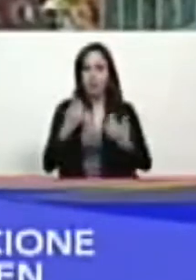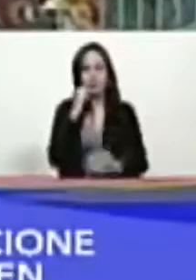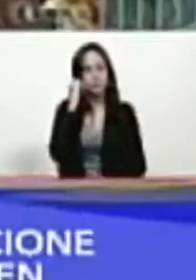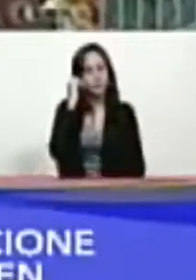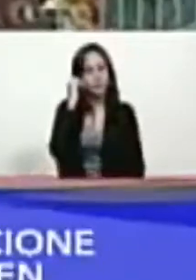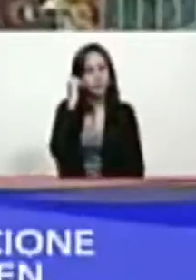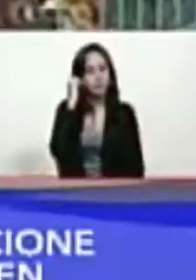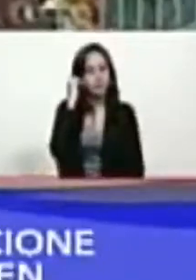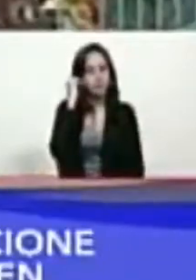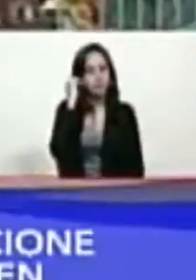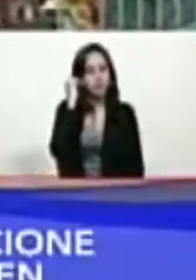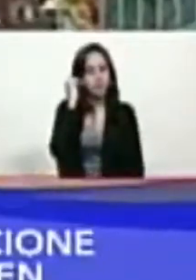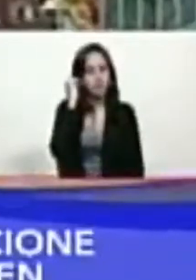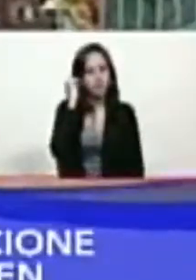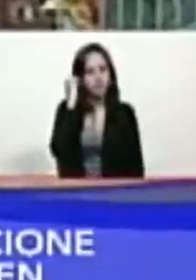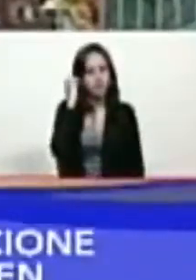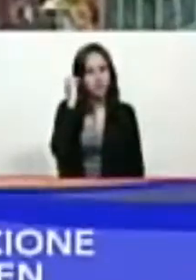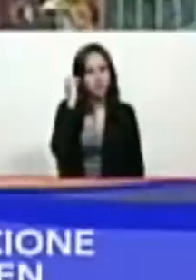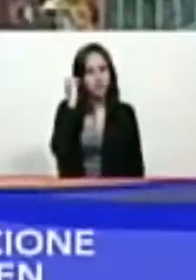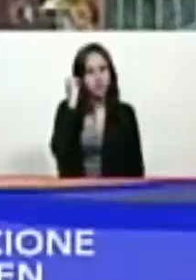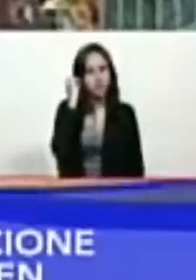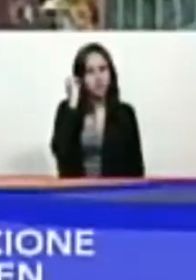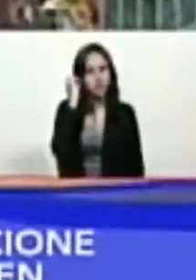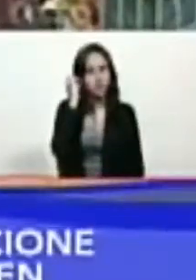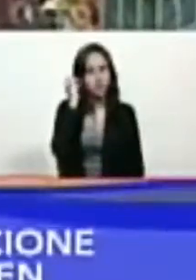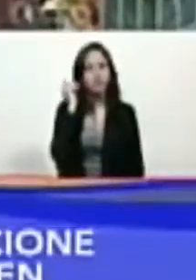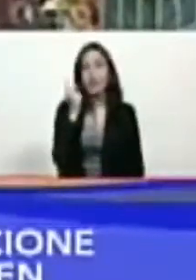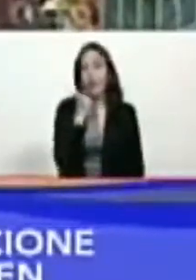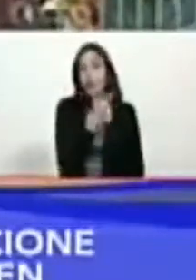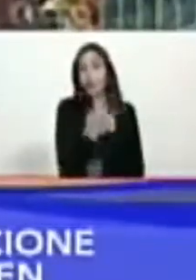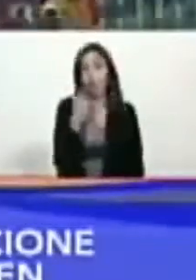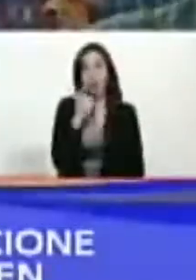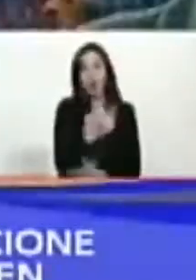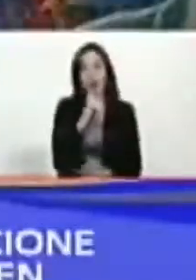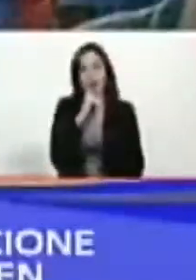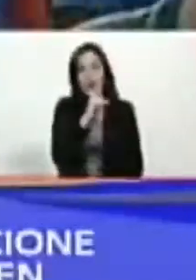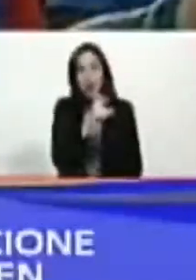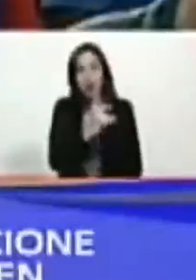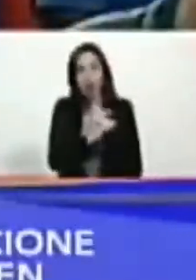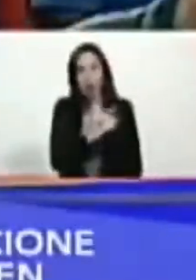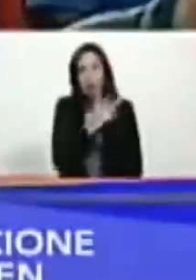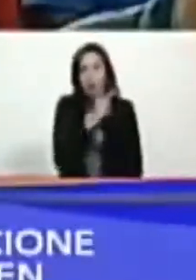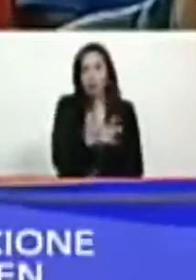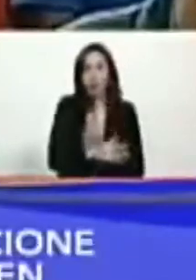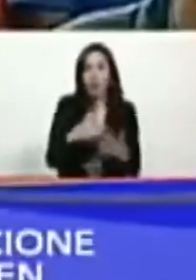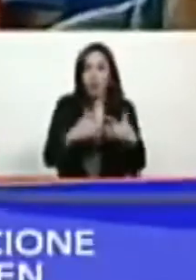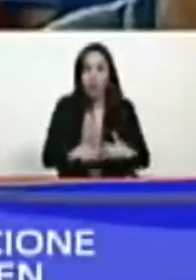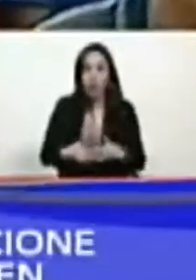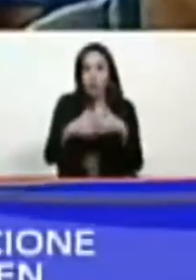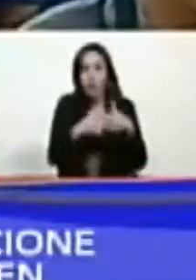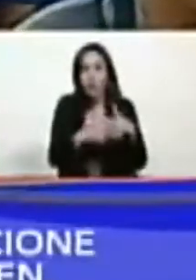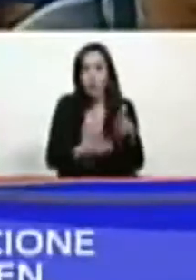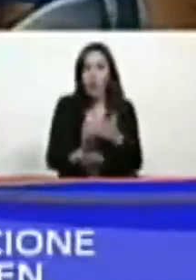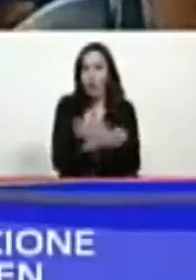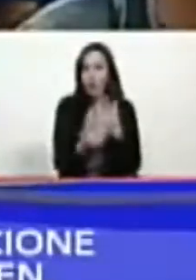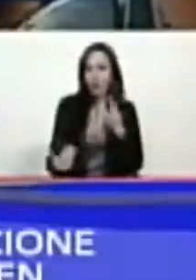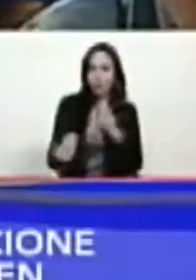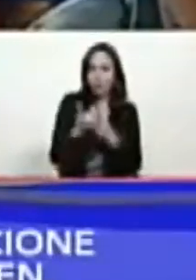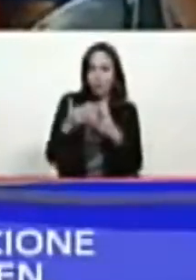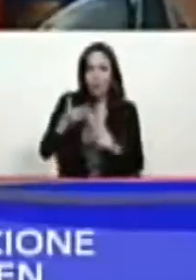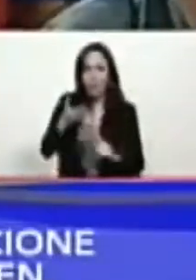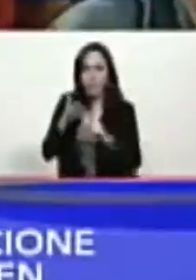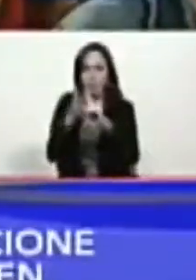Yo he dicho, está bien, tenemos un enemigo muy poderoso en el imperio gringo. Y ahí nos vamos dando. Ellos nos tiran por aquí, nosotros les damos por